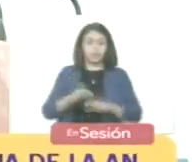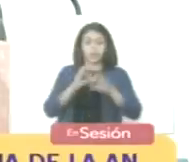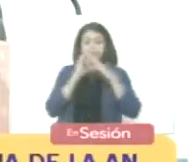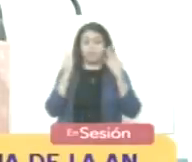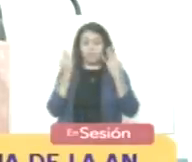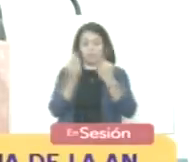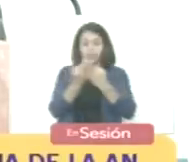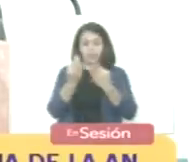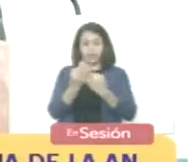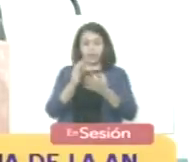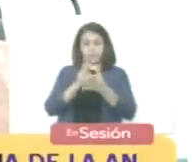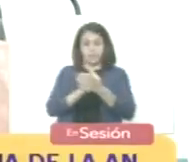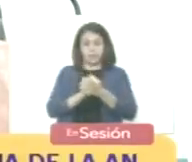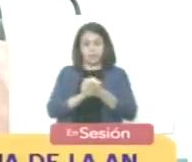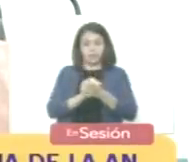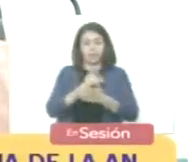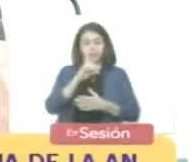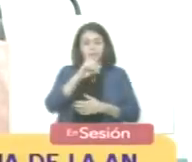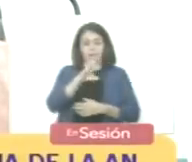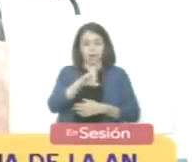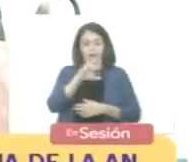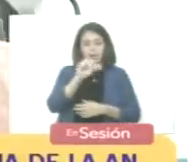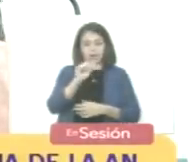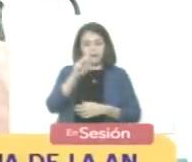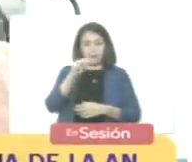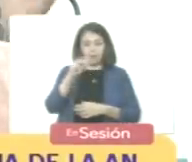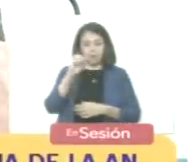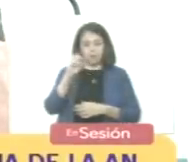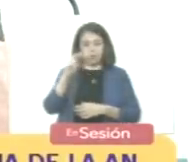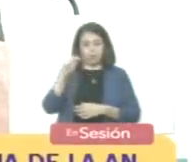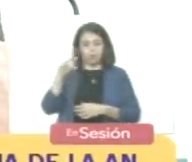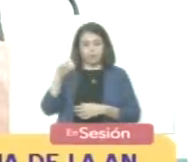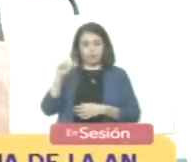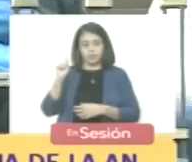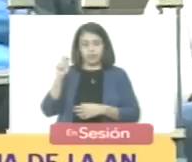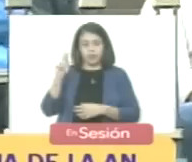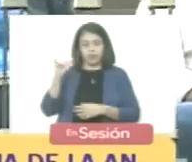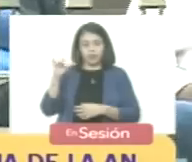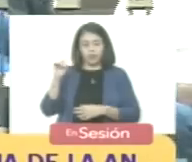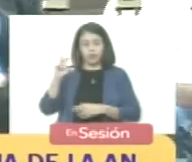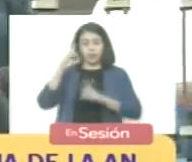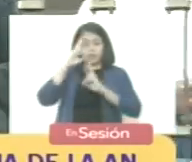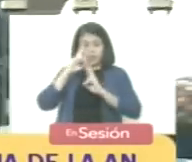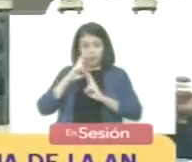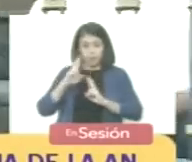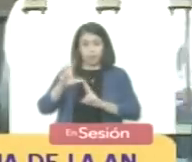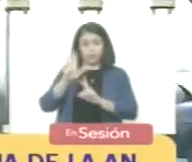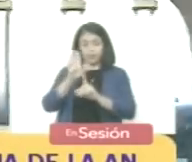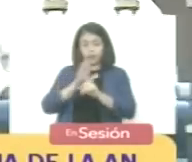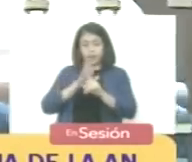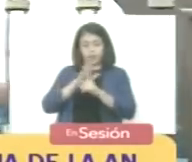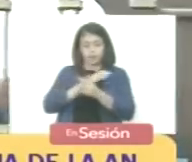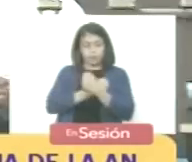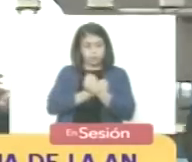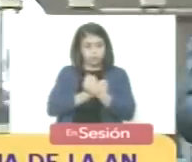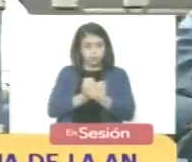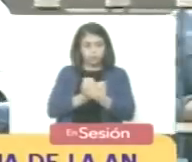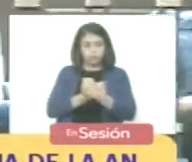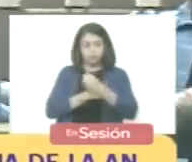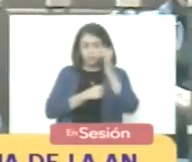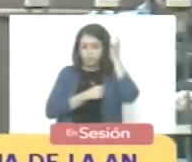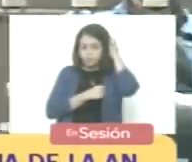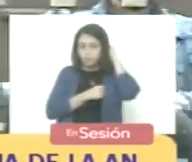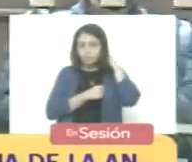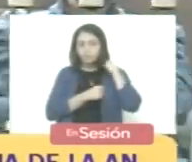familia del camarada Ramón Darío Vivas Velasco, mis saludos, mi respeto, mi cariño, mi afecto.